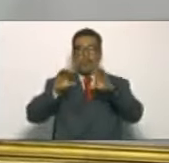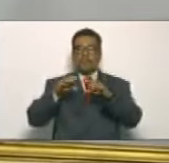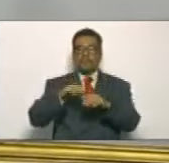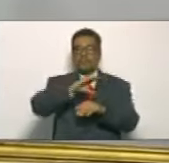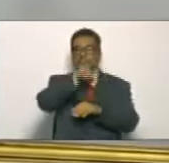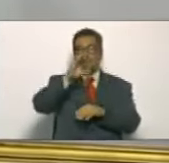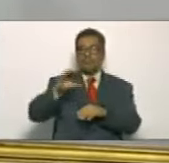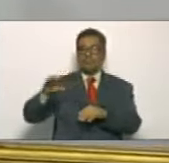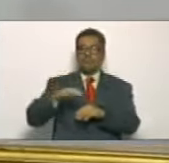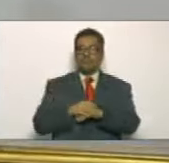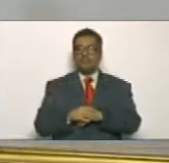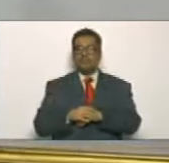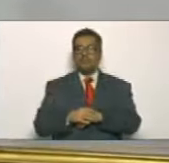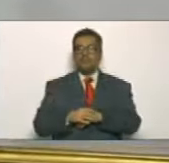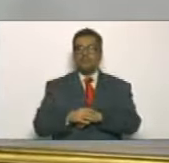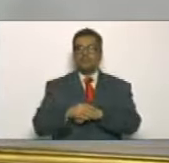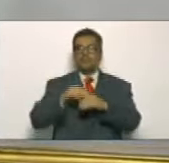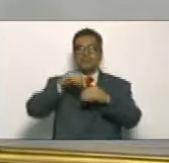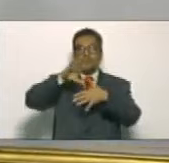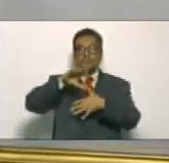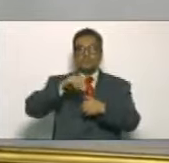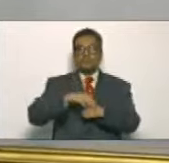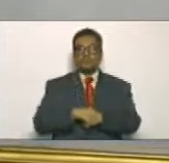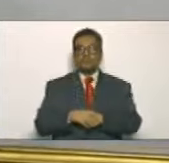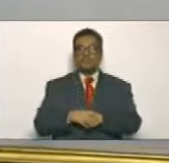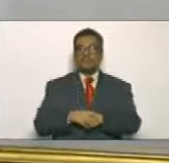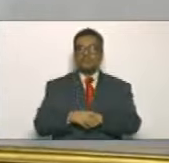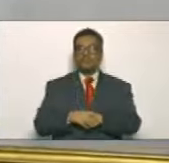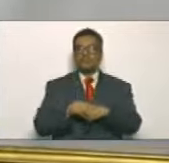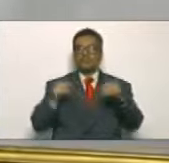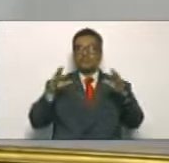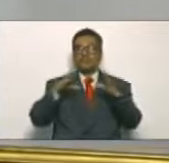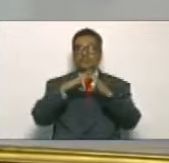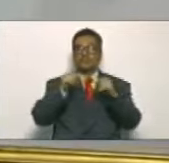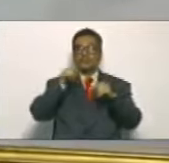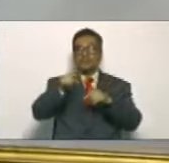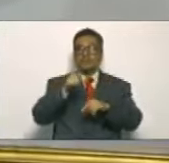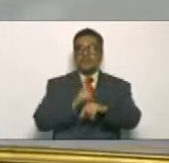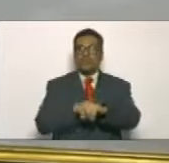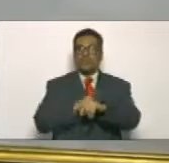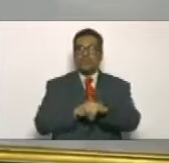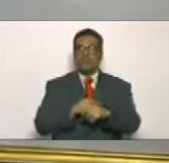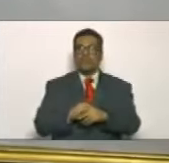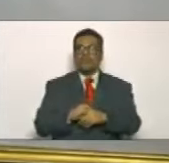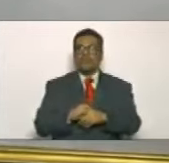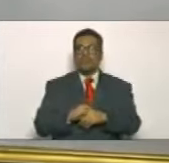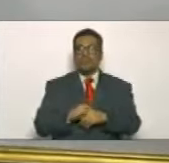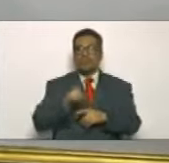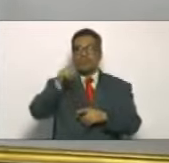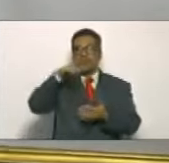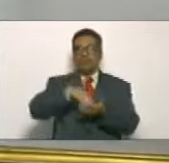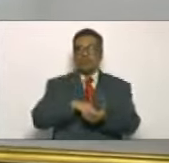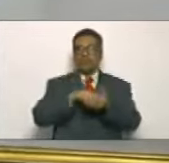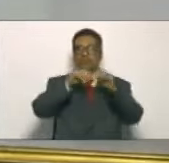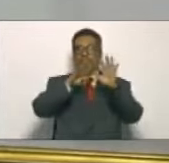Caribe de América. Todo eso en esta etapa,